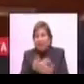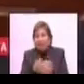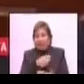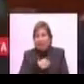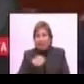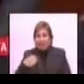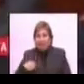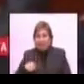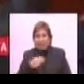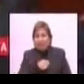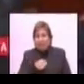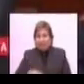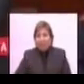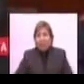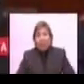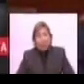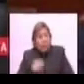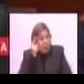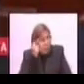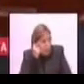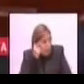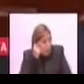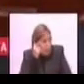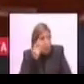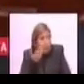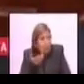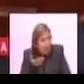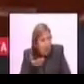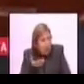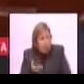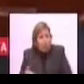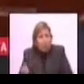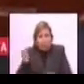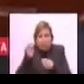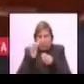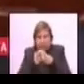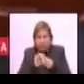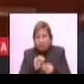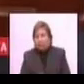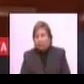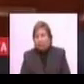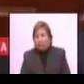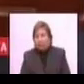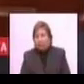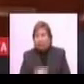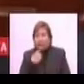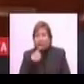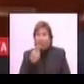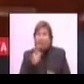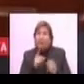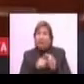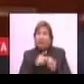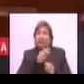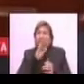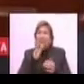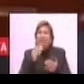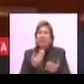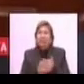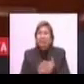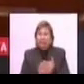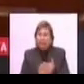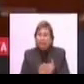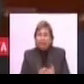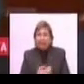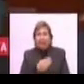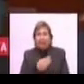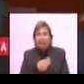del gabinete. Ajá, entonces ahí le agrega un elemento adicional. Aquí estamos hablando ya de todo el